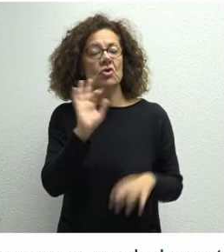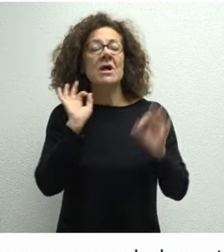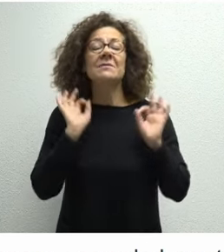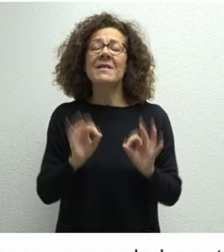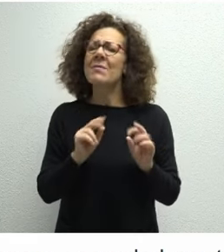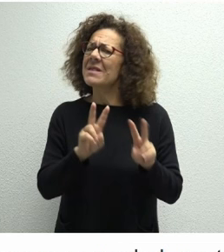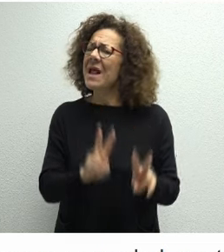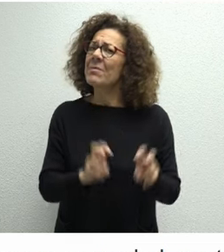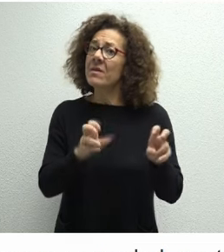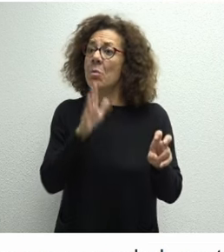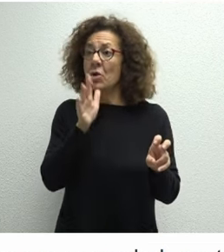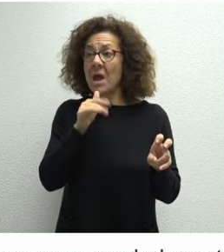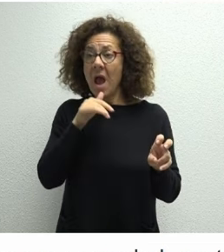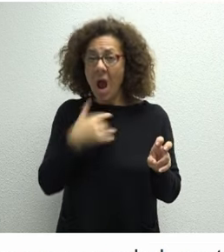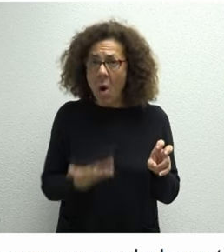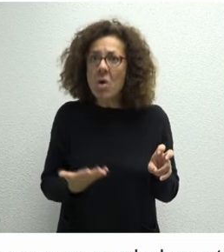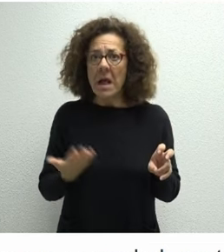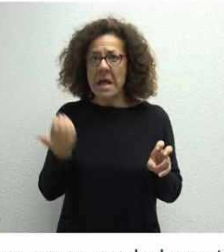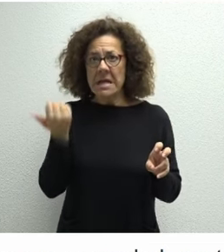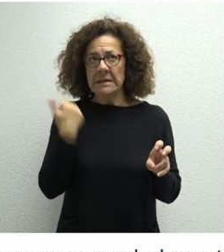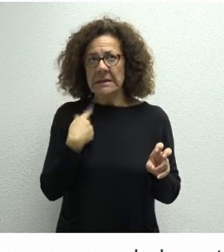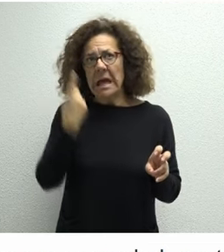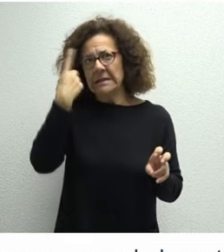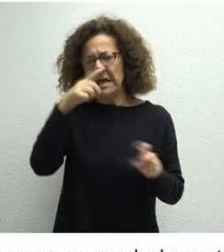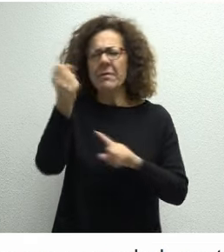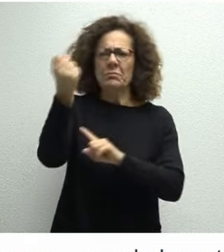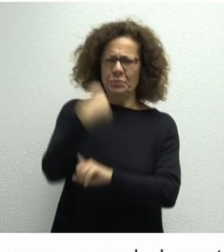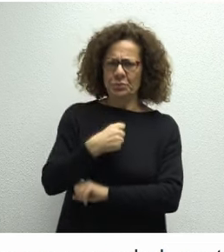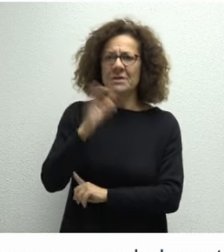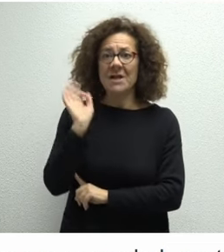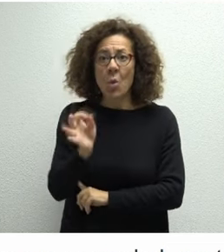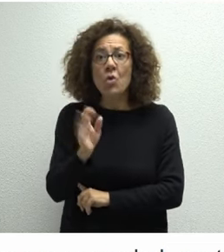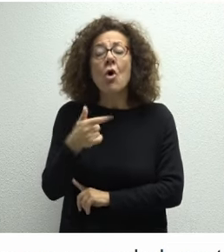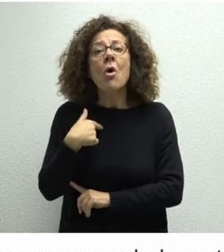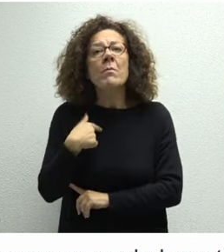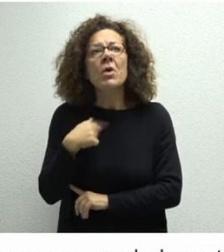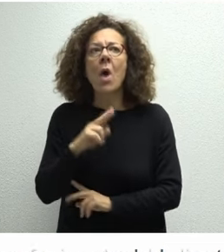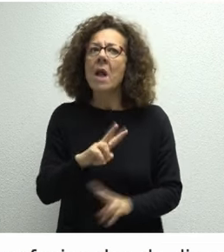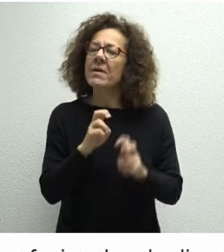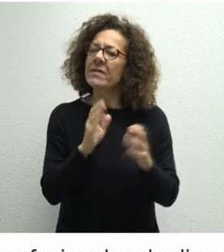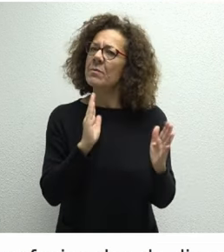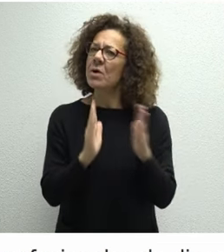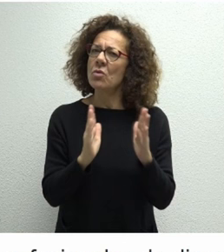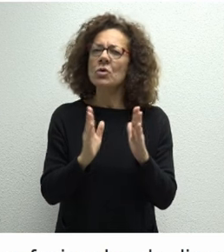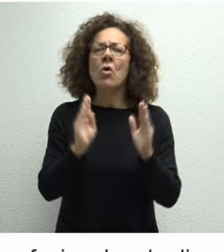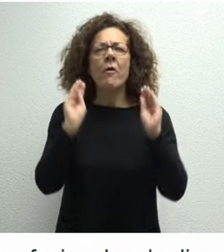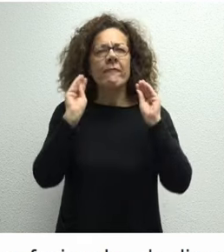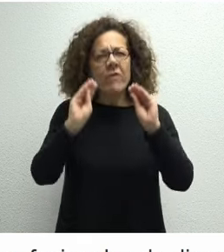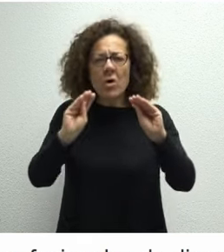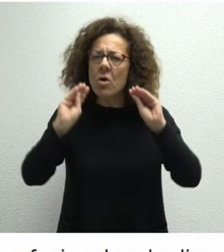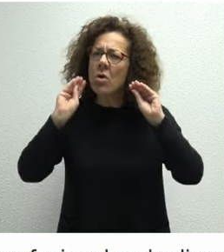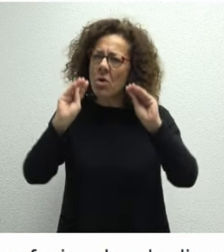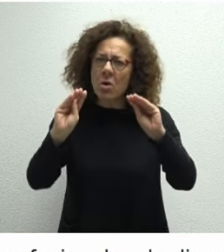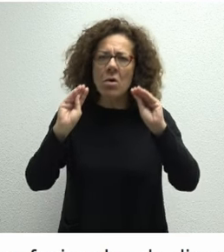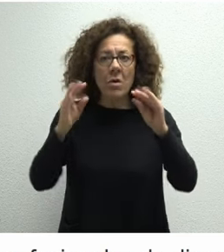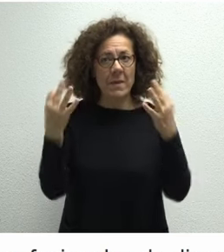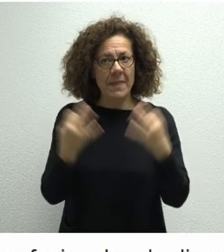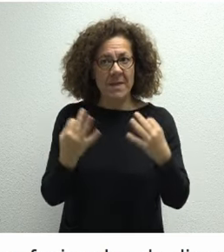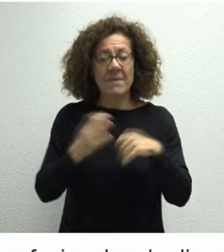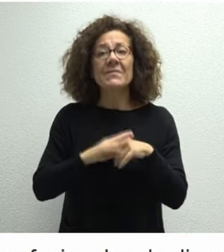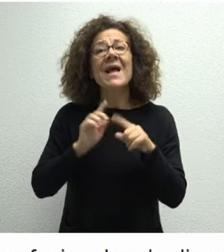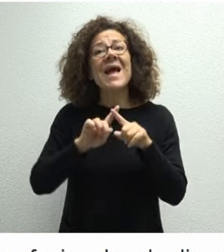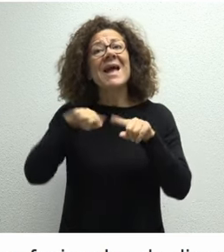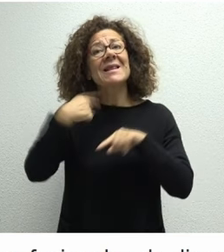primeros años porque ahora mismo la verdad es que ya saben más que nosotros pero pero fueron unos años muy intensos de formación eh Y